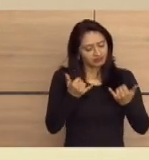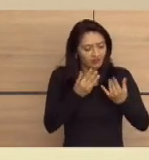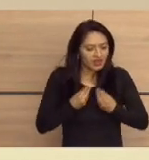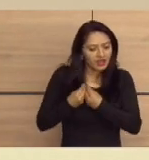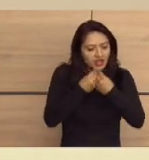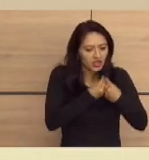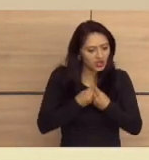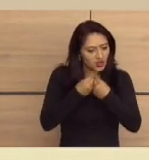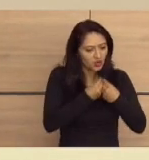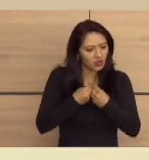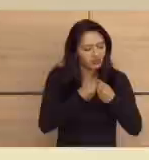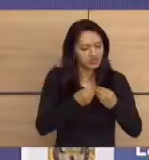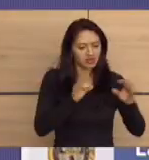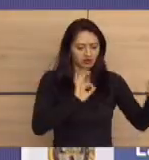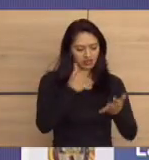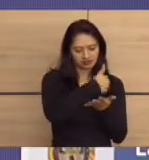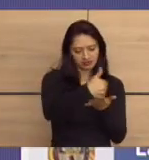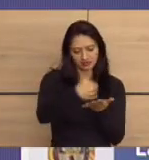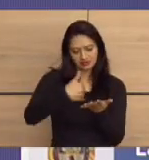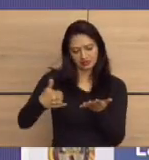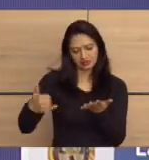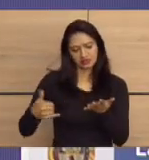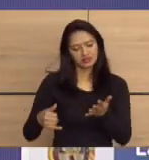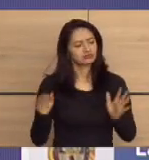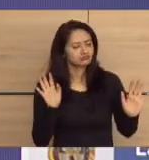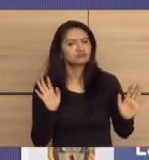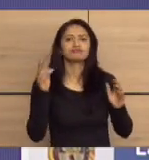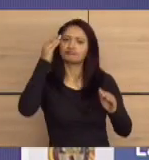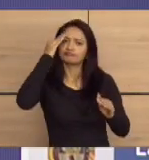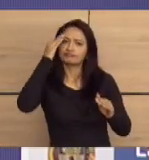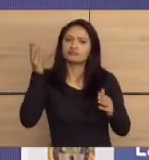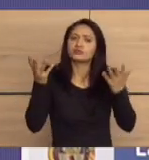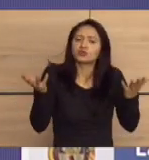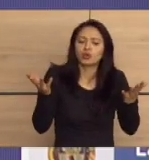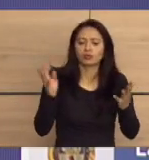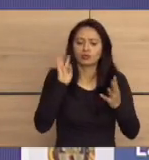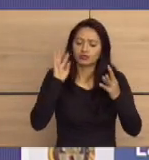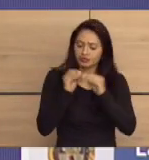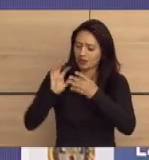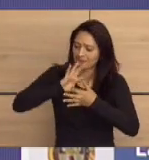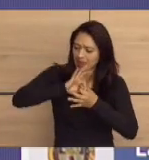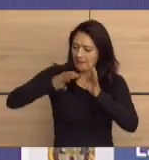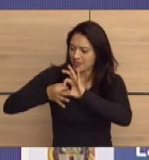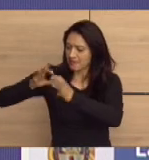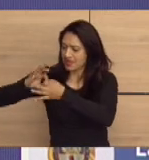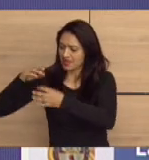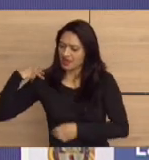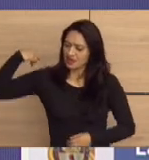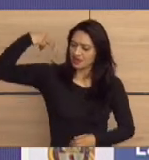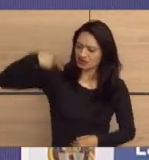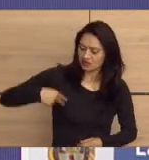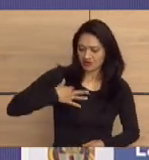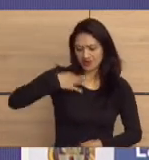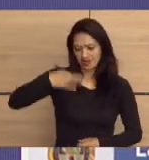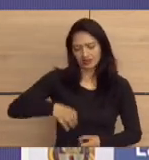comisión que tiene que generar los lineamientos, siempre hay preguntas de cómo hacer, cómo concatenar los conceptos de historia, ética y